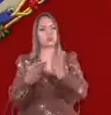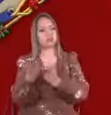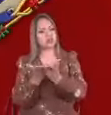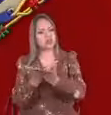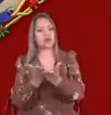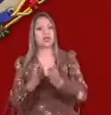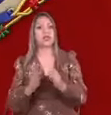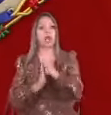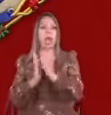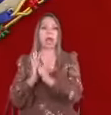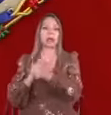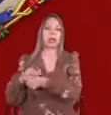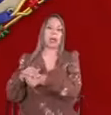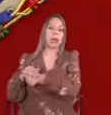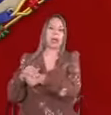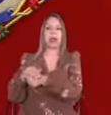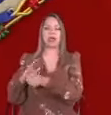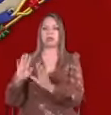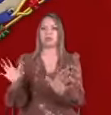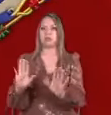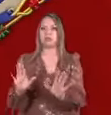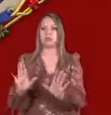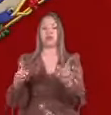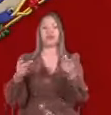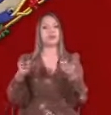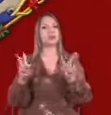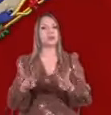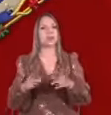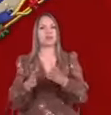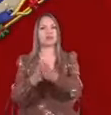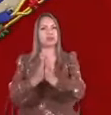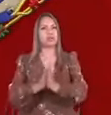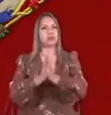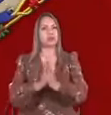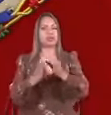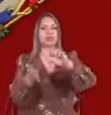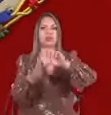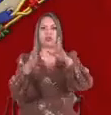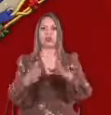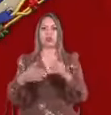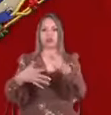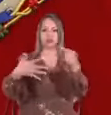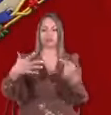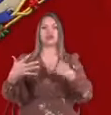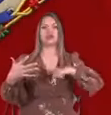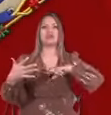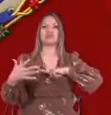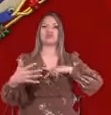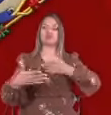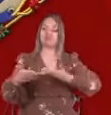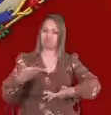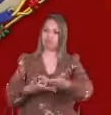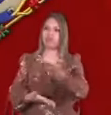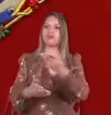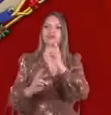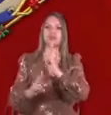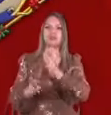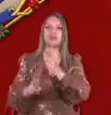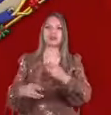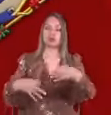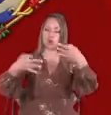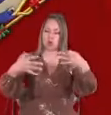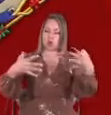agendas ocultas, gobernar en apego a las demandas ciudadanas y ser leales con nuestros mandantes. Pero no, precisamente esto